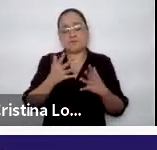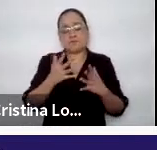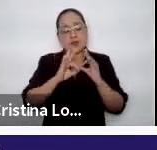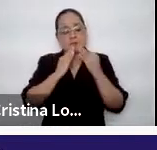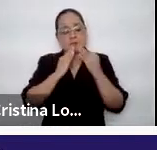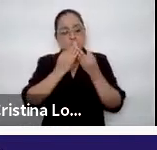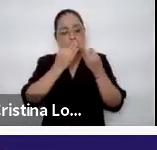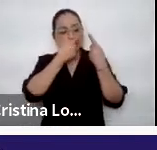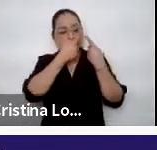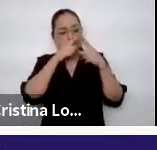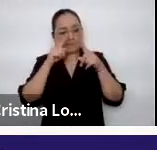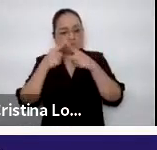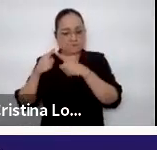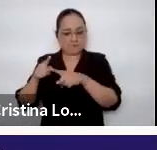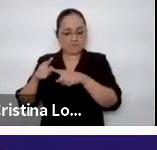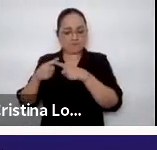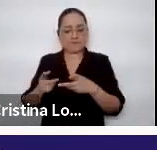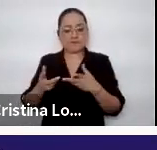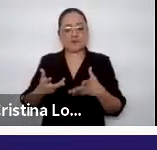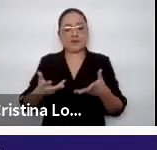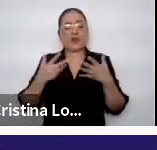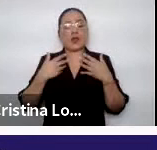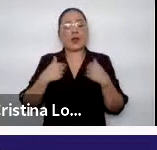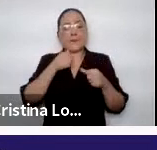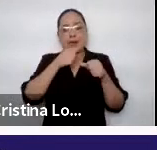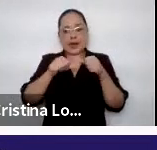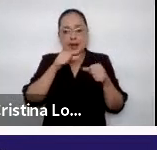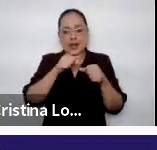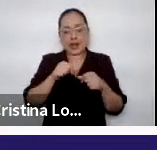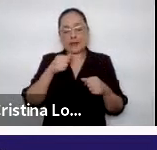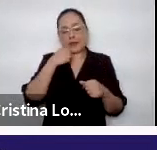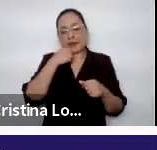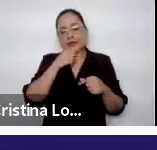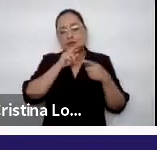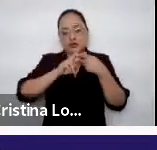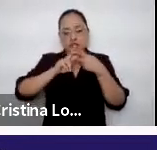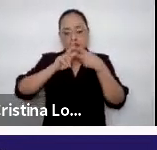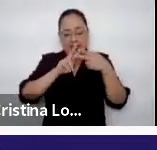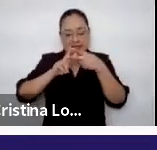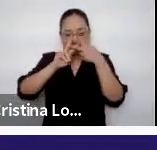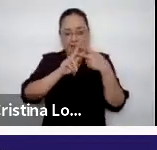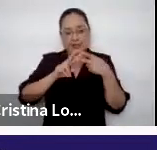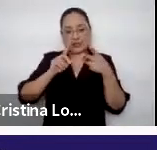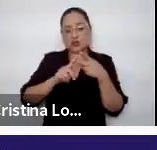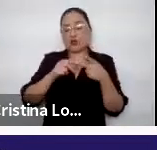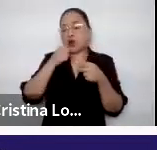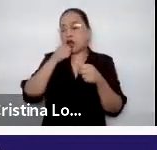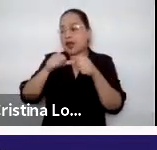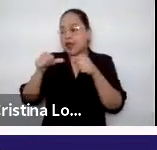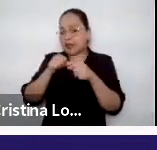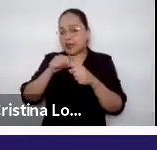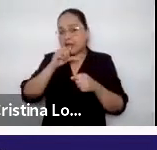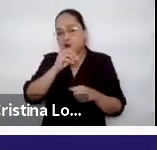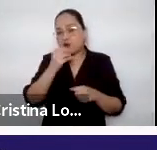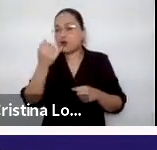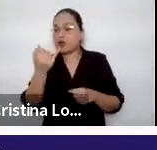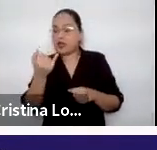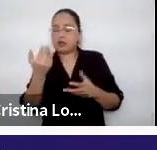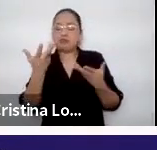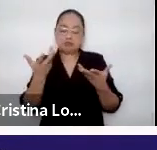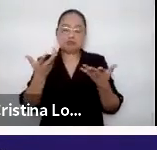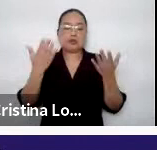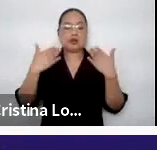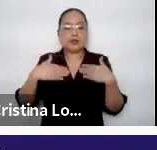diferentes elementos. Los operadores lógicos conjugándolos unos con otros, ¿sí? Y bien, aquí también